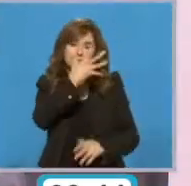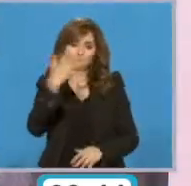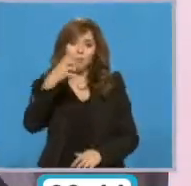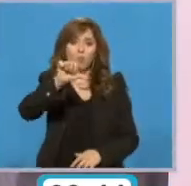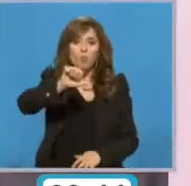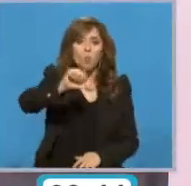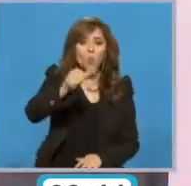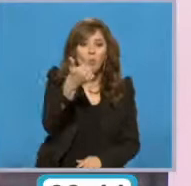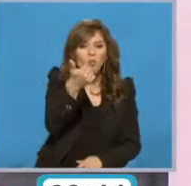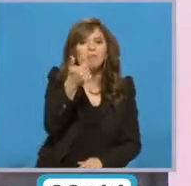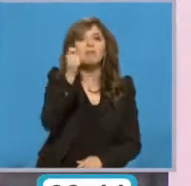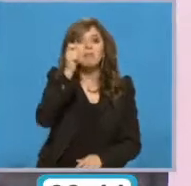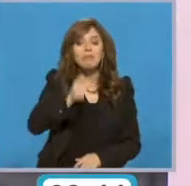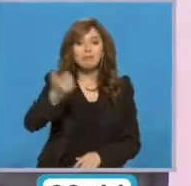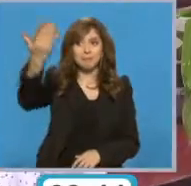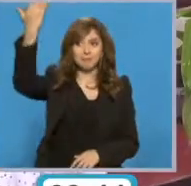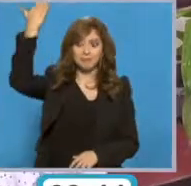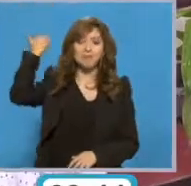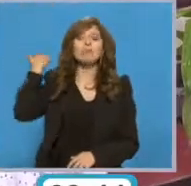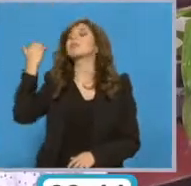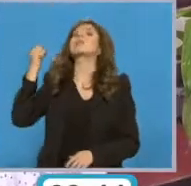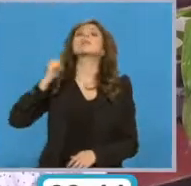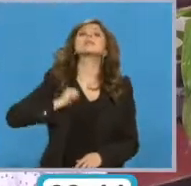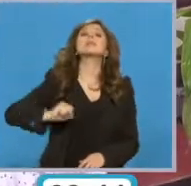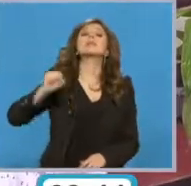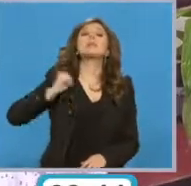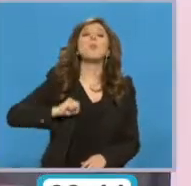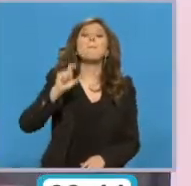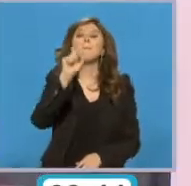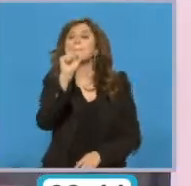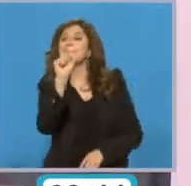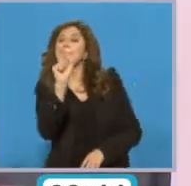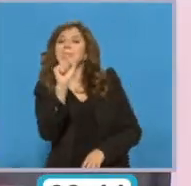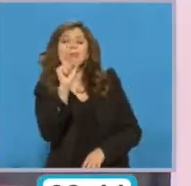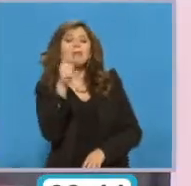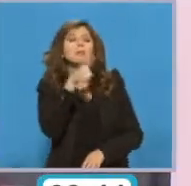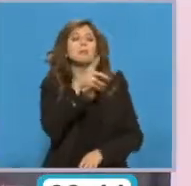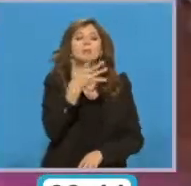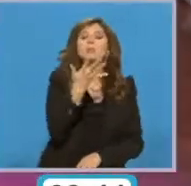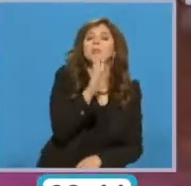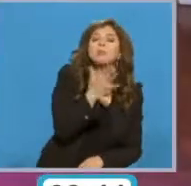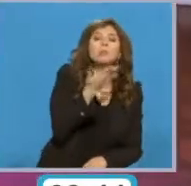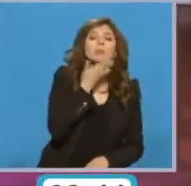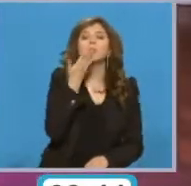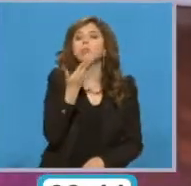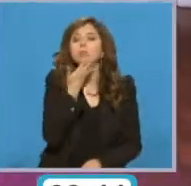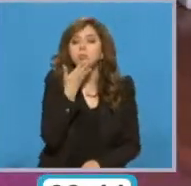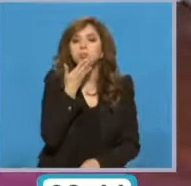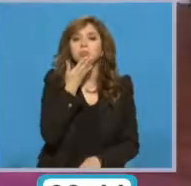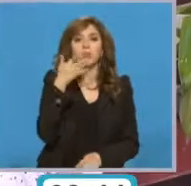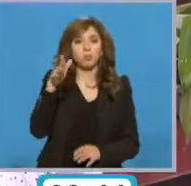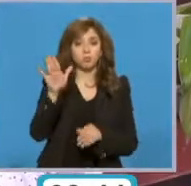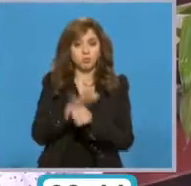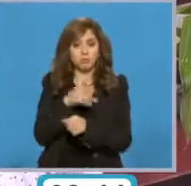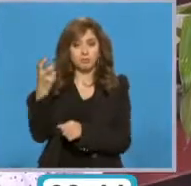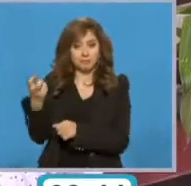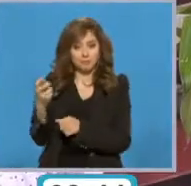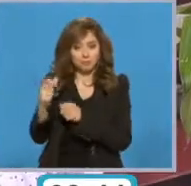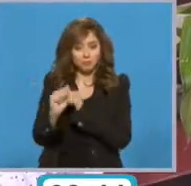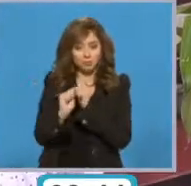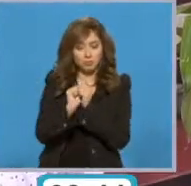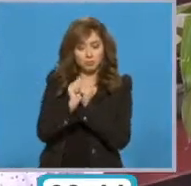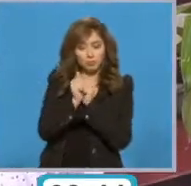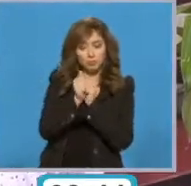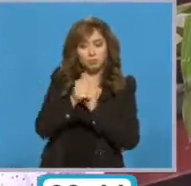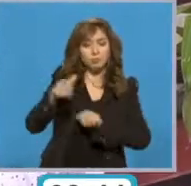costo. Sí. Porque el siglo XX, digamos, populariza un circuito básicamente porque la información fluye a una velocidad